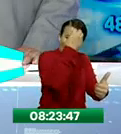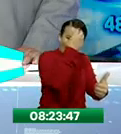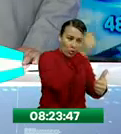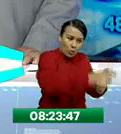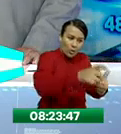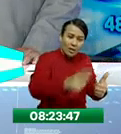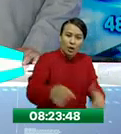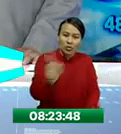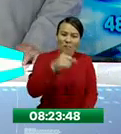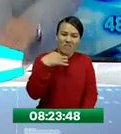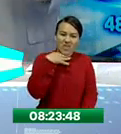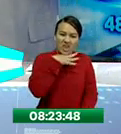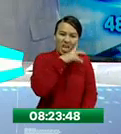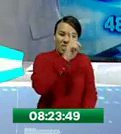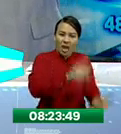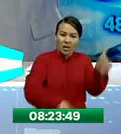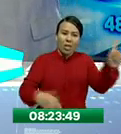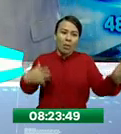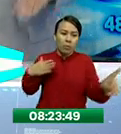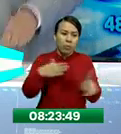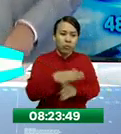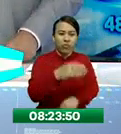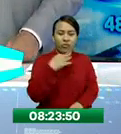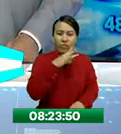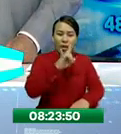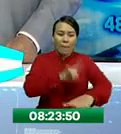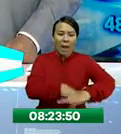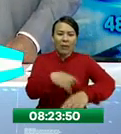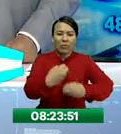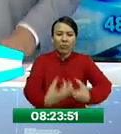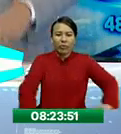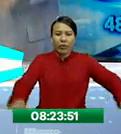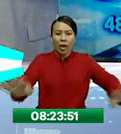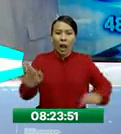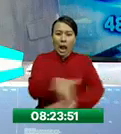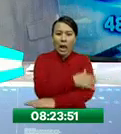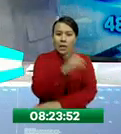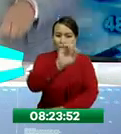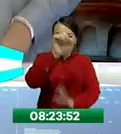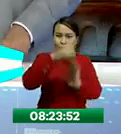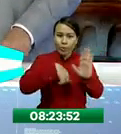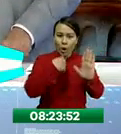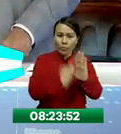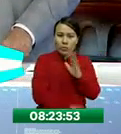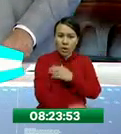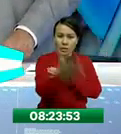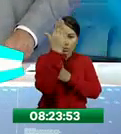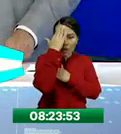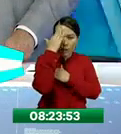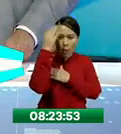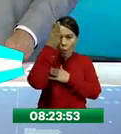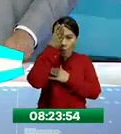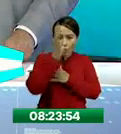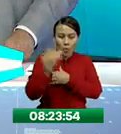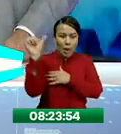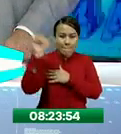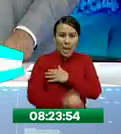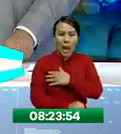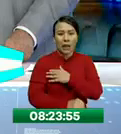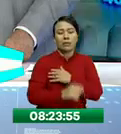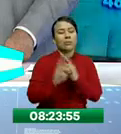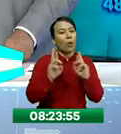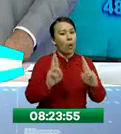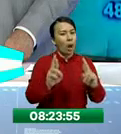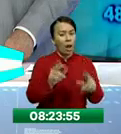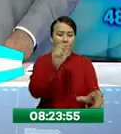a los patanzuelos que andan por ahí haciendo servicio higiénico público, por ejemplo, o a quienes quieren hacer de la ciudad lo que les da la gana. Pero Guayaquil, en lo que